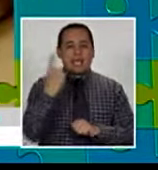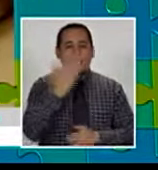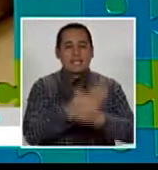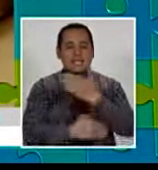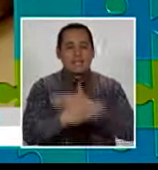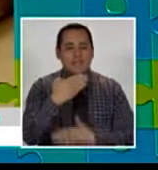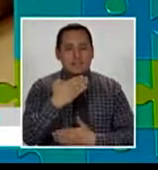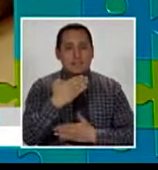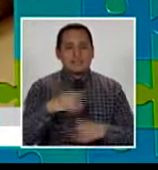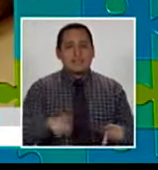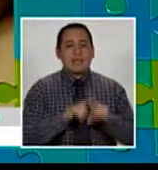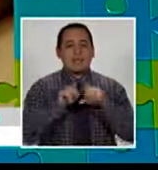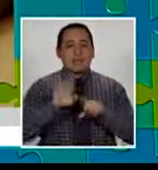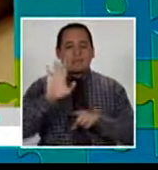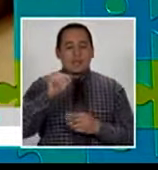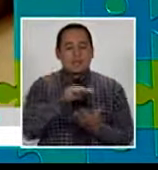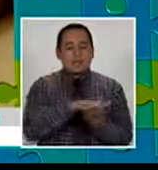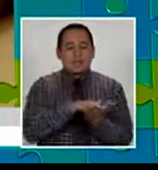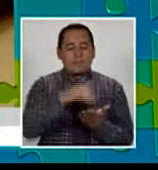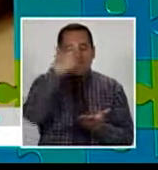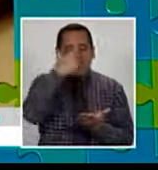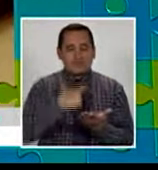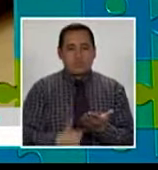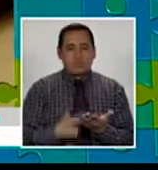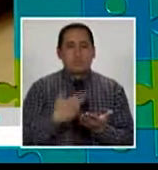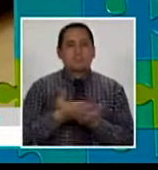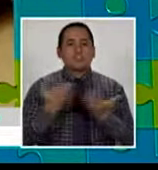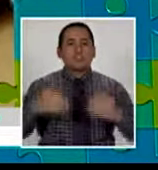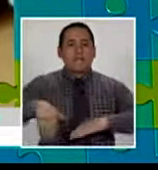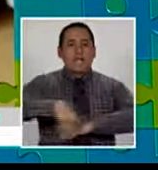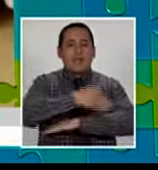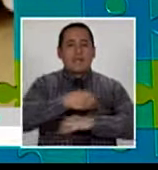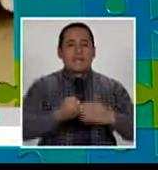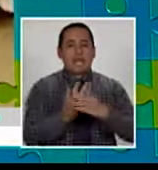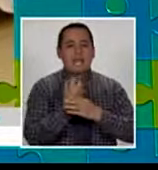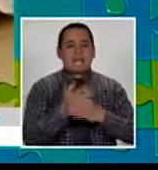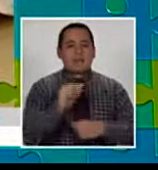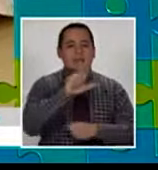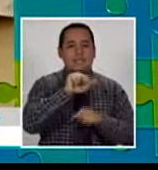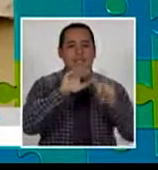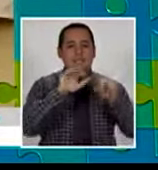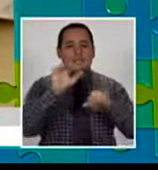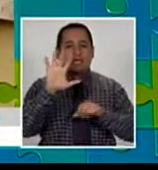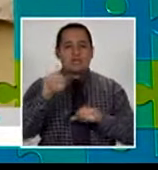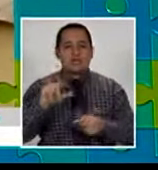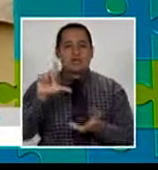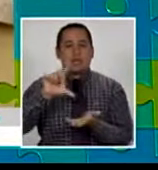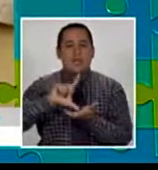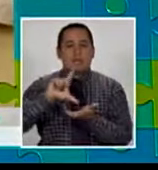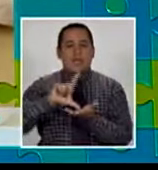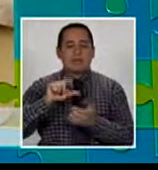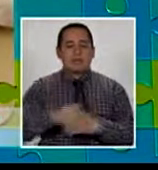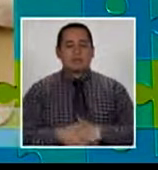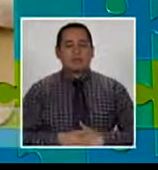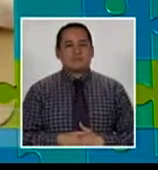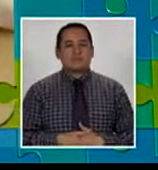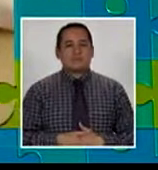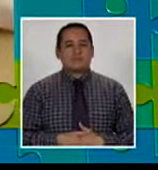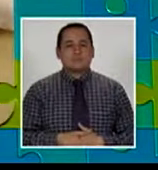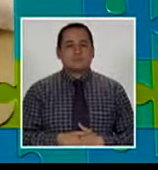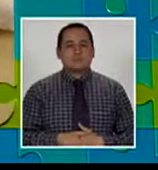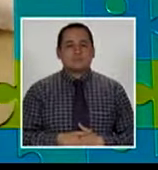General sobre Discapacidad, para su uso personal. Cito en Avenida Arequipa 375, Lima.